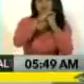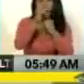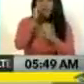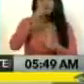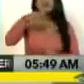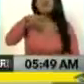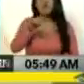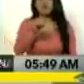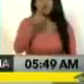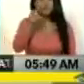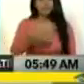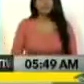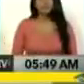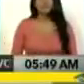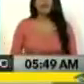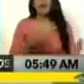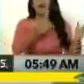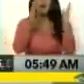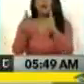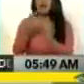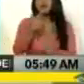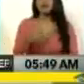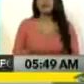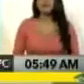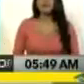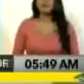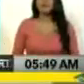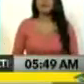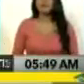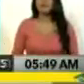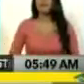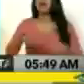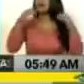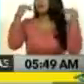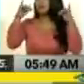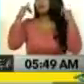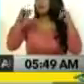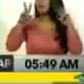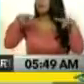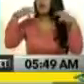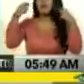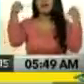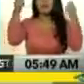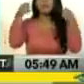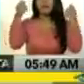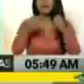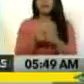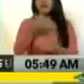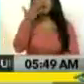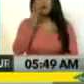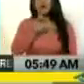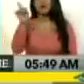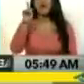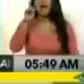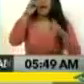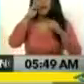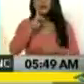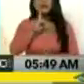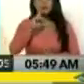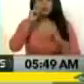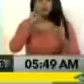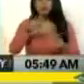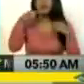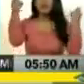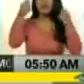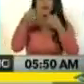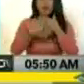rumba nunca nueva en campaña, montan rumba por nueva campaña. Si no me equivoco, esto es en la avenida Bolívar de Caracas. Bueno,